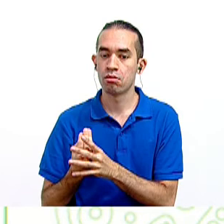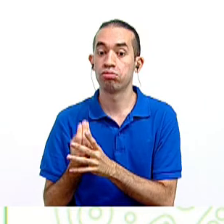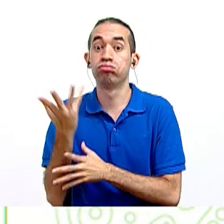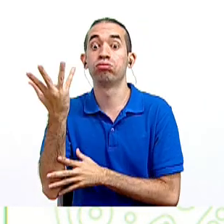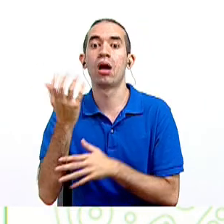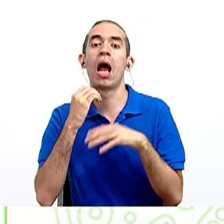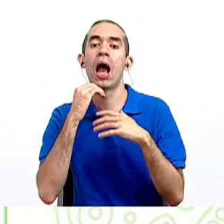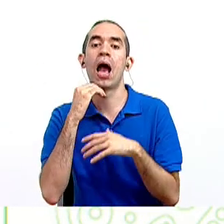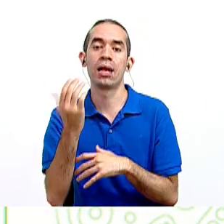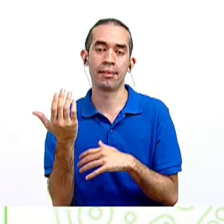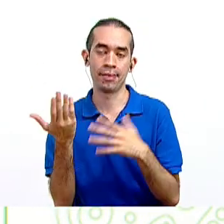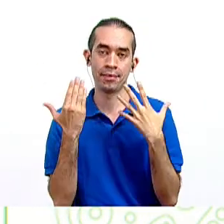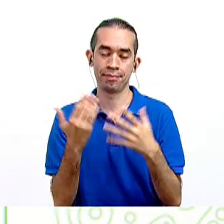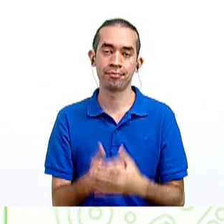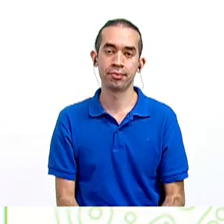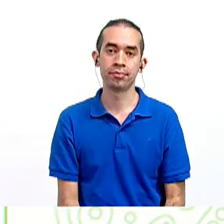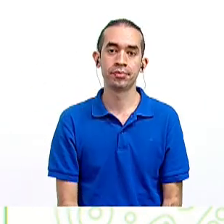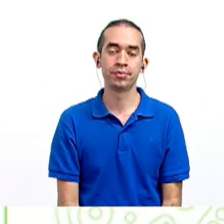exotérmica.